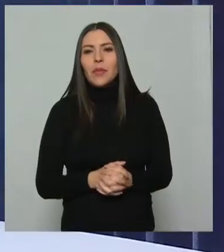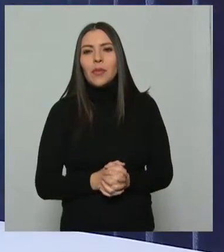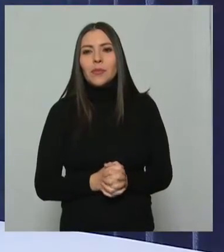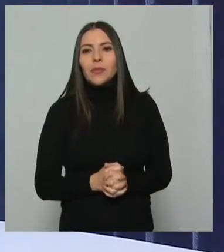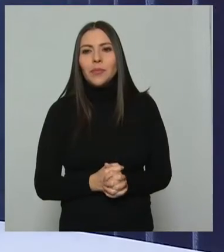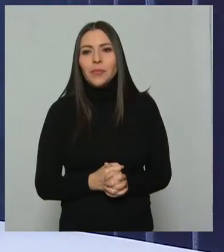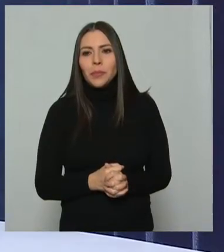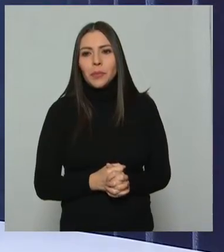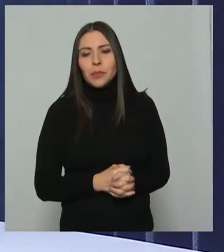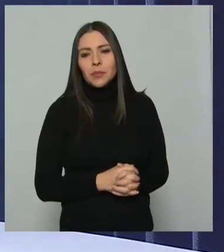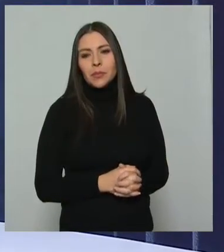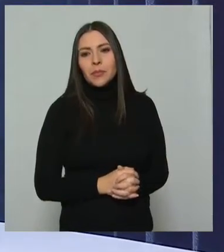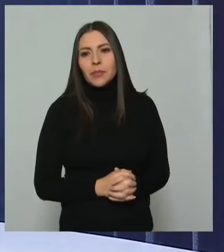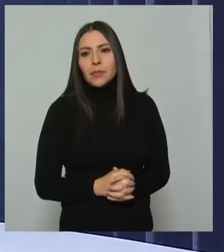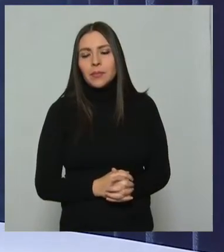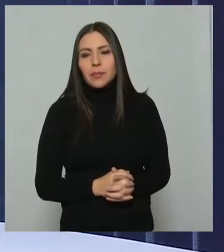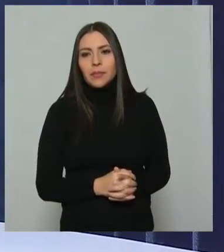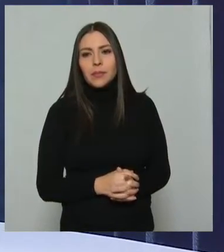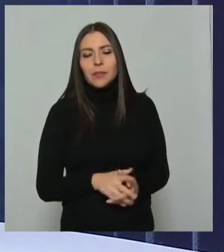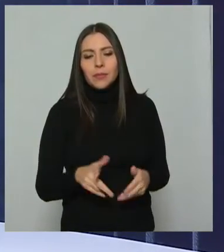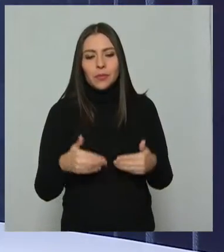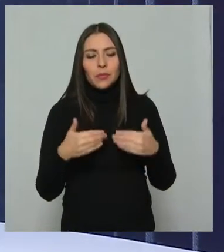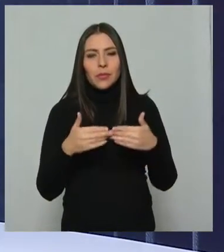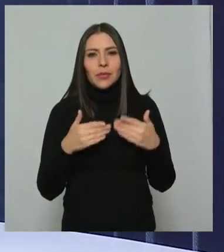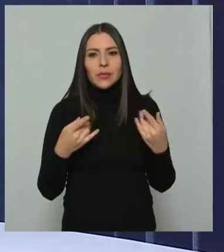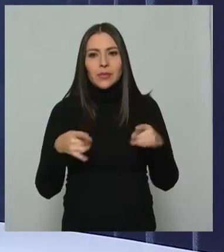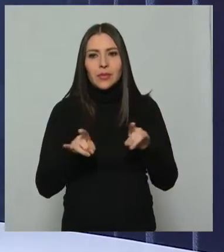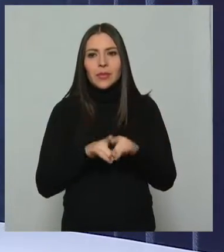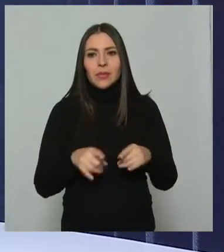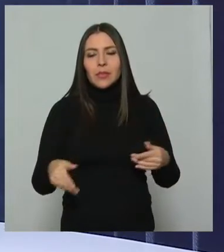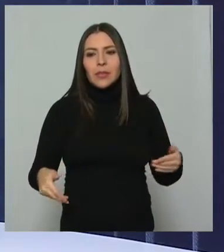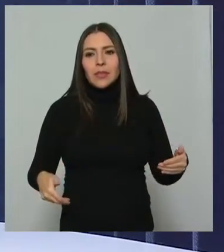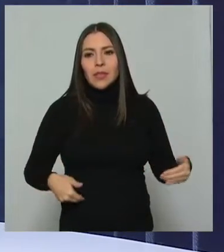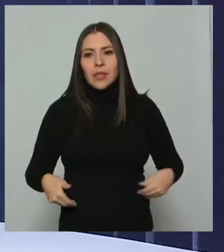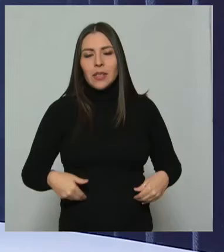Bueno, no, sin duda, pues ahí tiene a puerta cerrada, Teatro San Jerónimo, 10